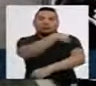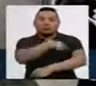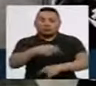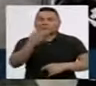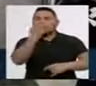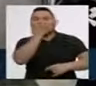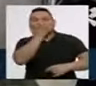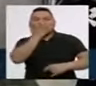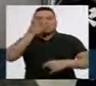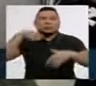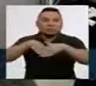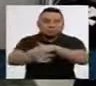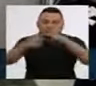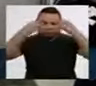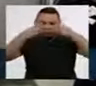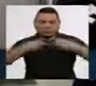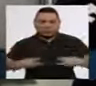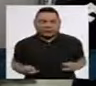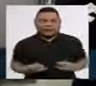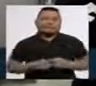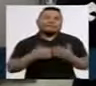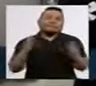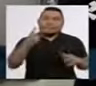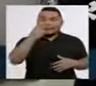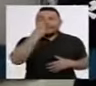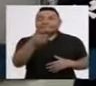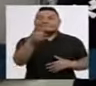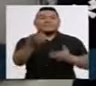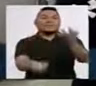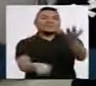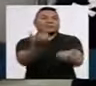han llegado hasta este lugar. Hemos visto el fuego